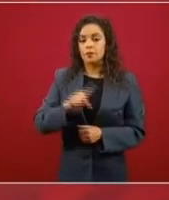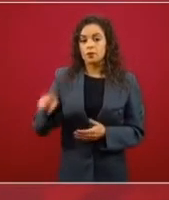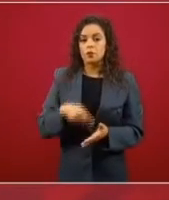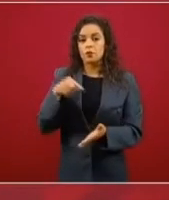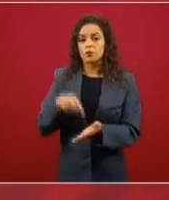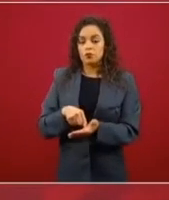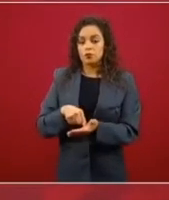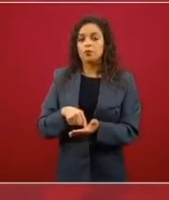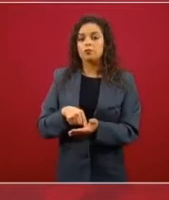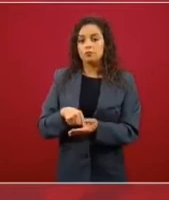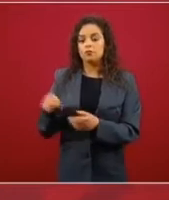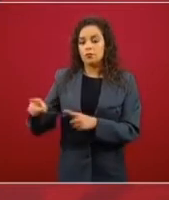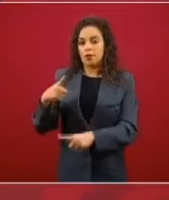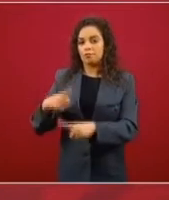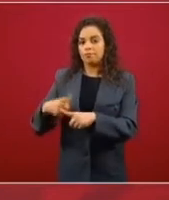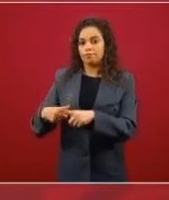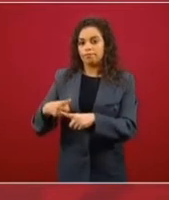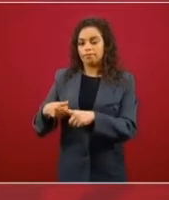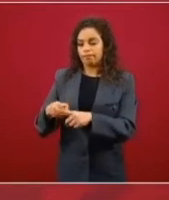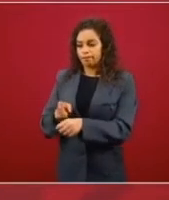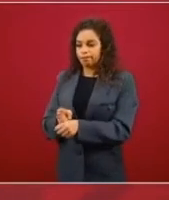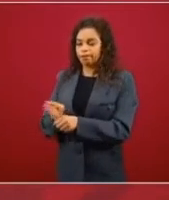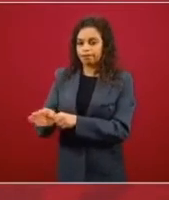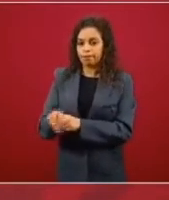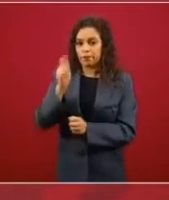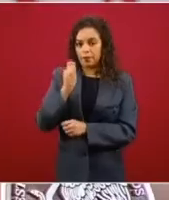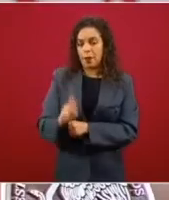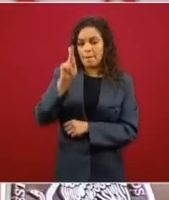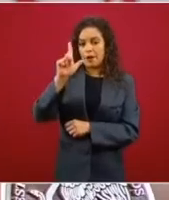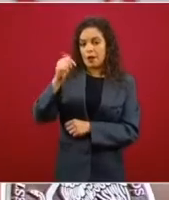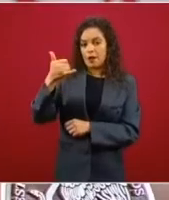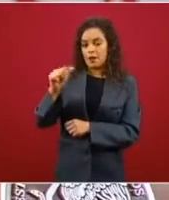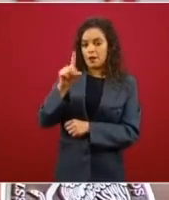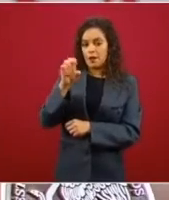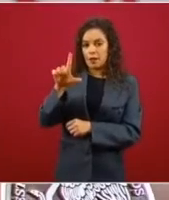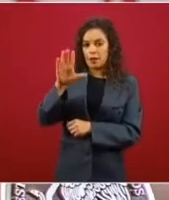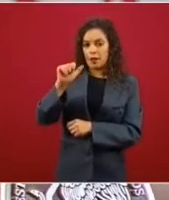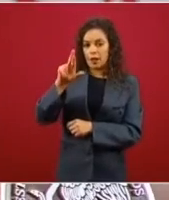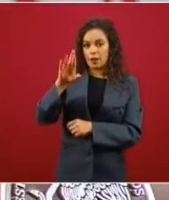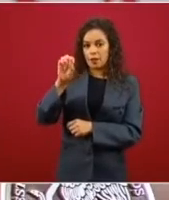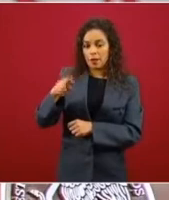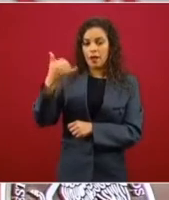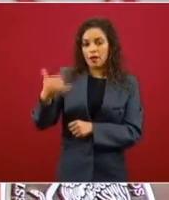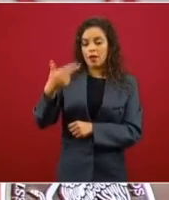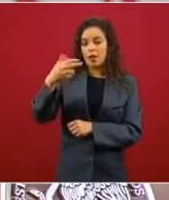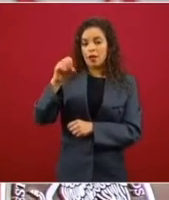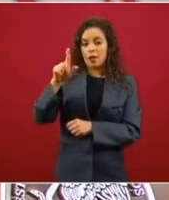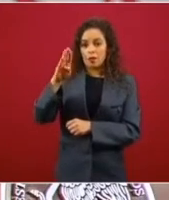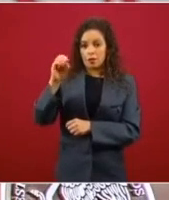está el cruce hacia Playa del Carmen y hacia Holbox. Allí